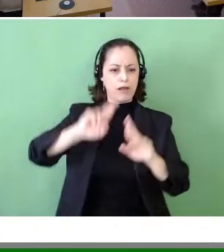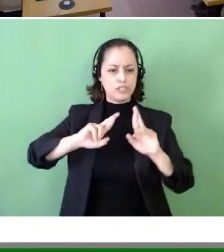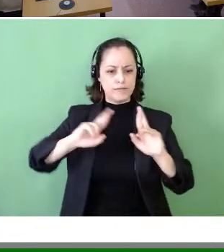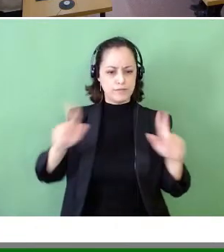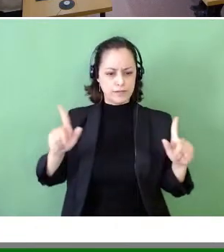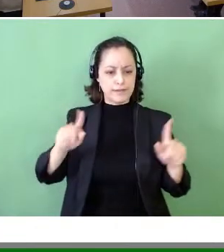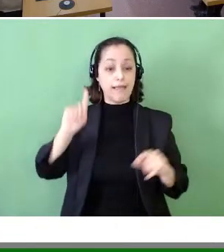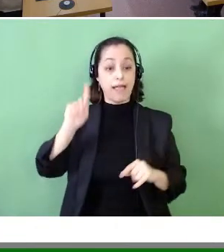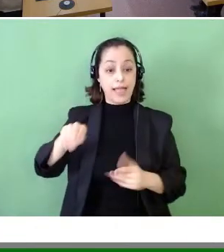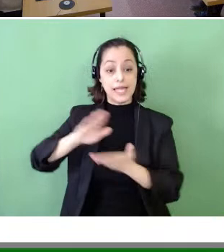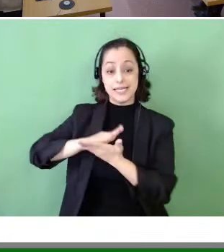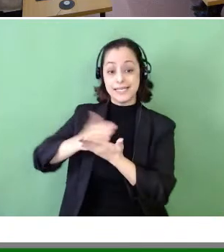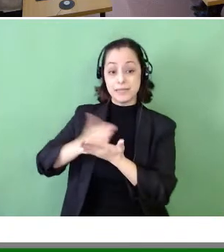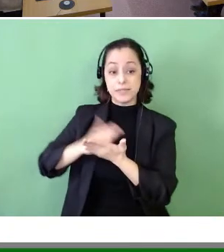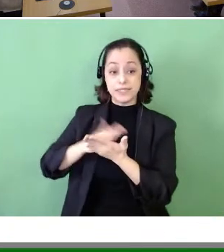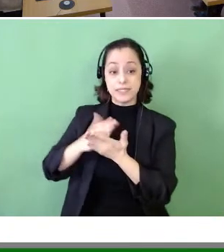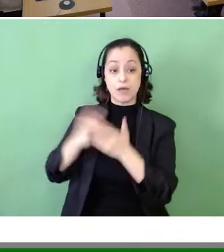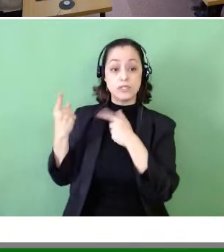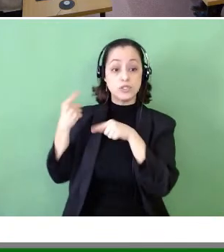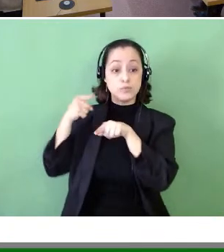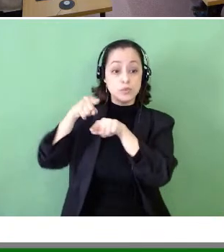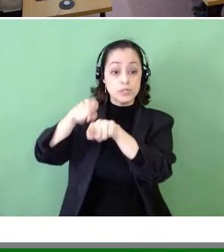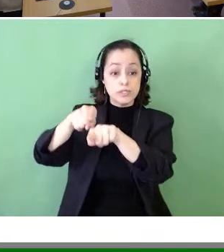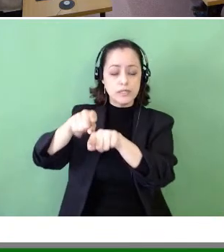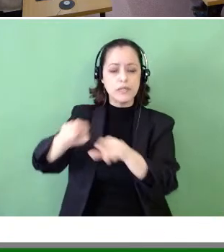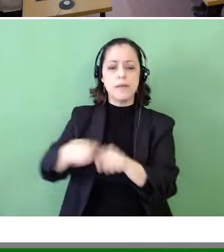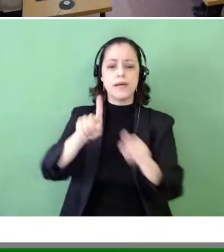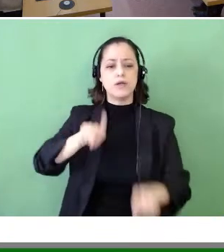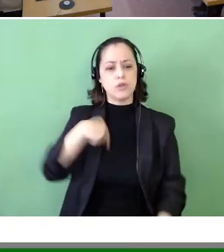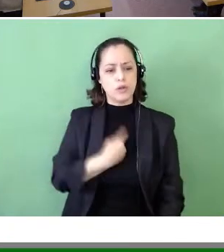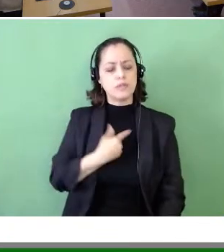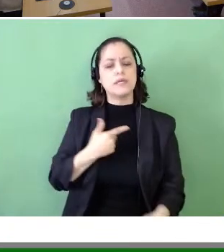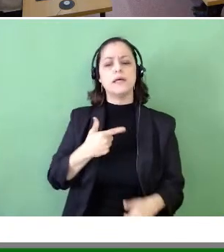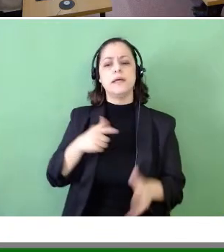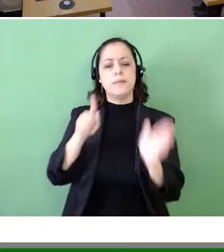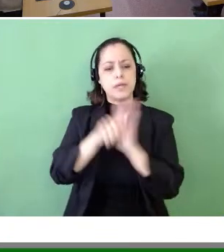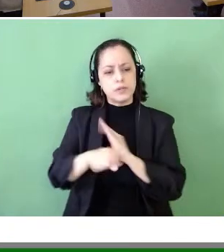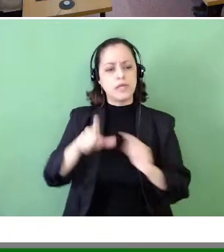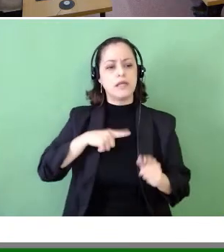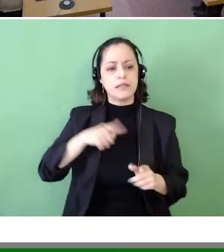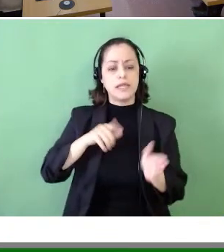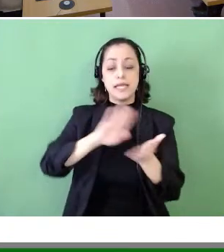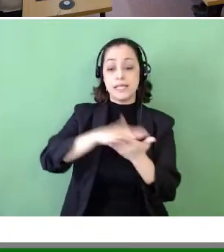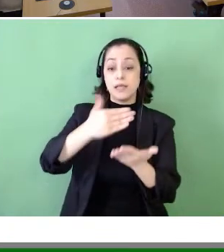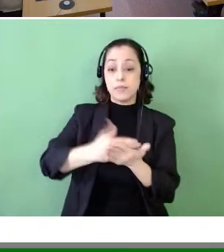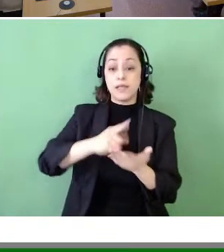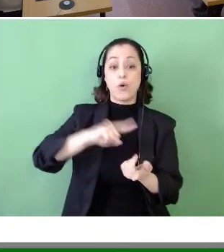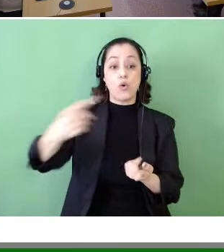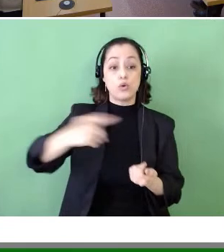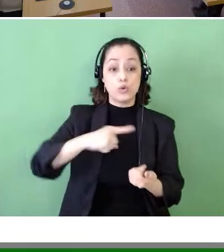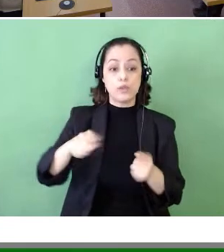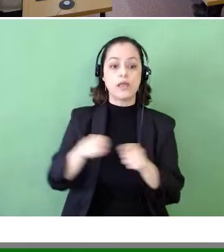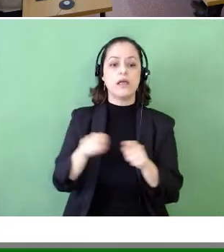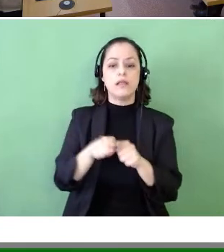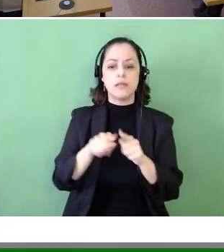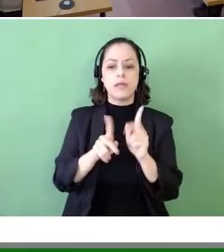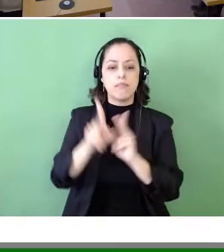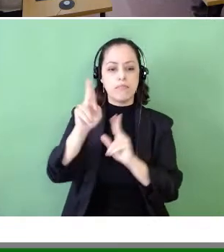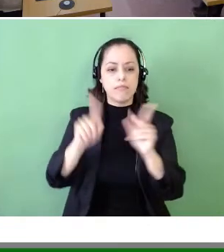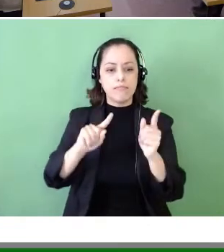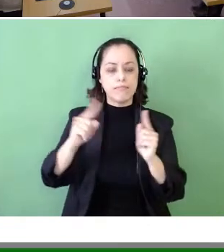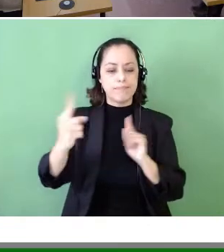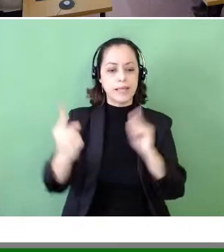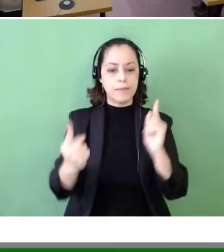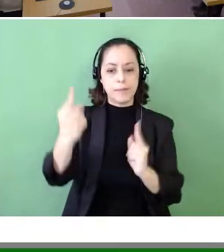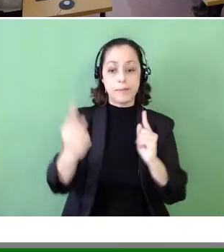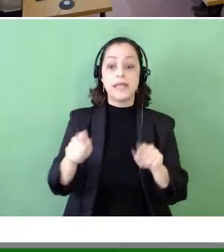simultánea, pero preguntamos también de consecutivas, de susurrada o interpretación a primera vista, y hay ahí una